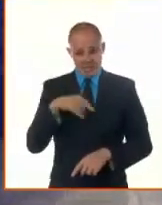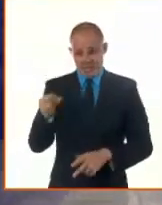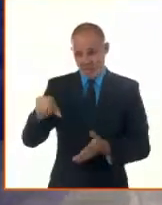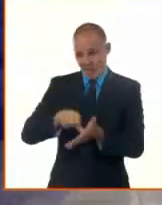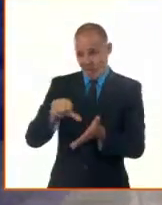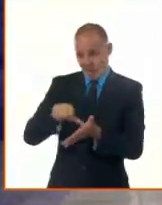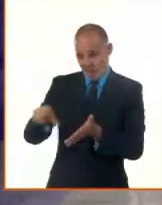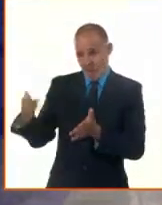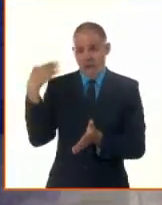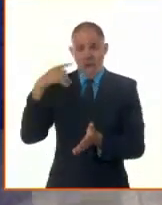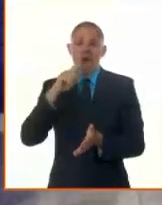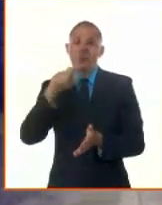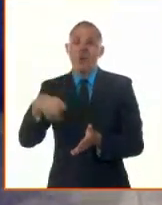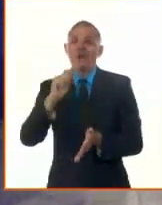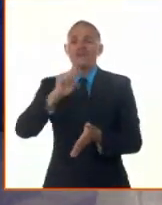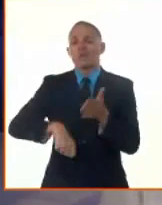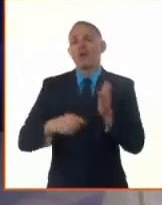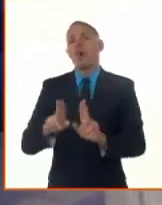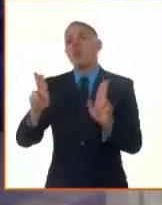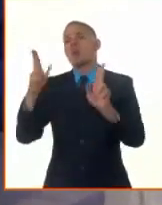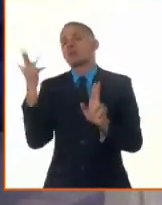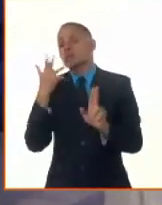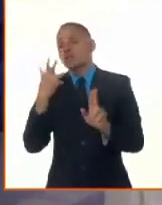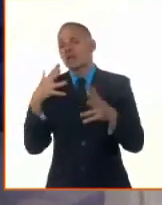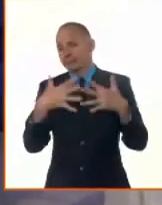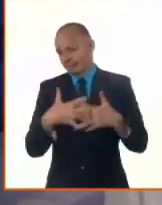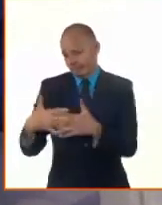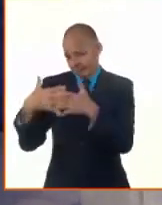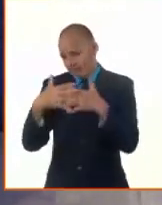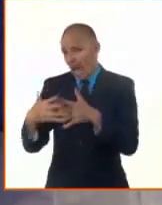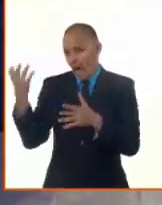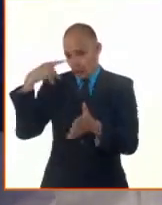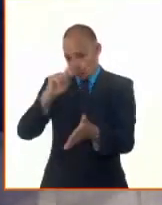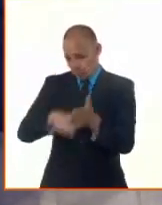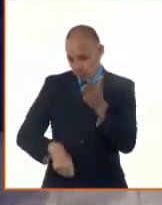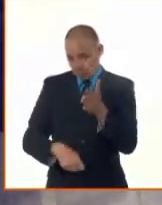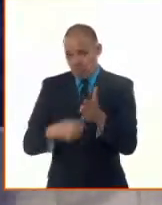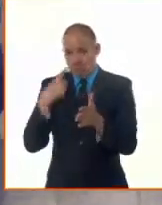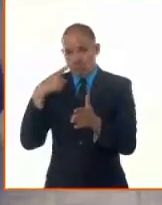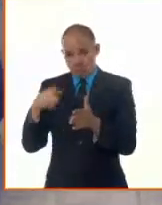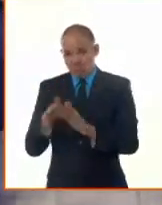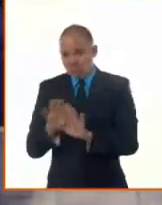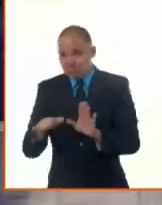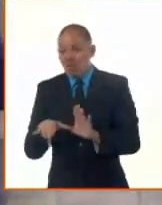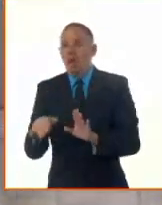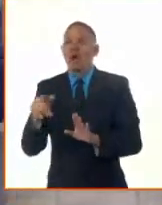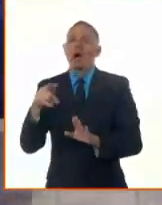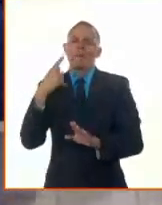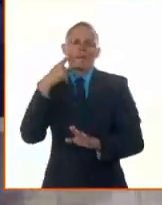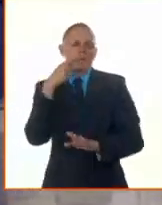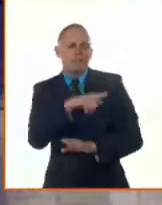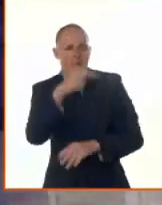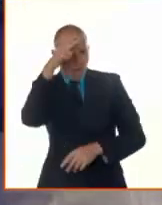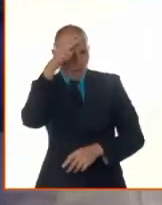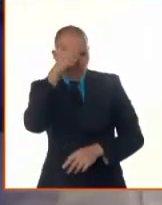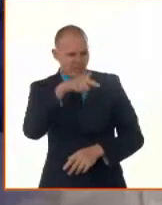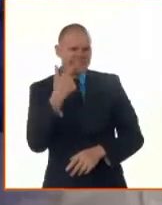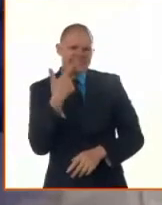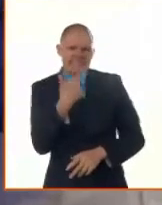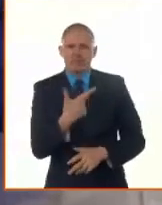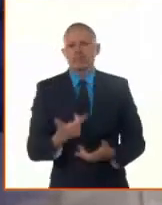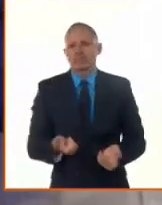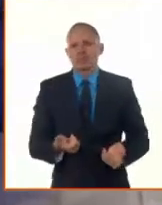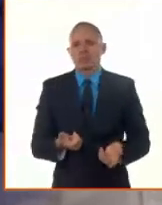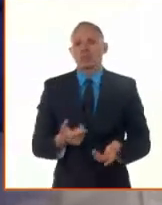retomado sin embargo lo firmó y esto le da garantías Arabia Saudita de que hay un hay una